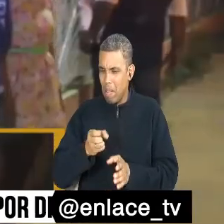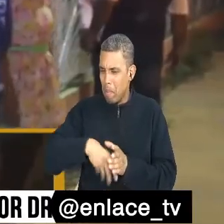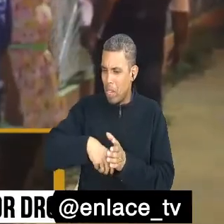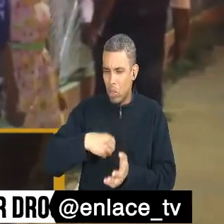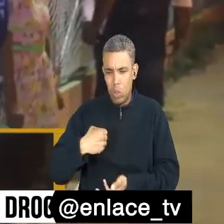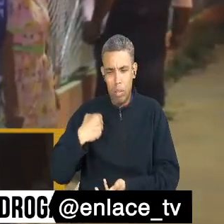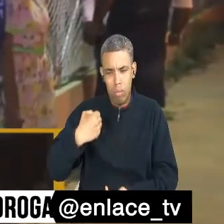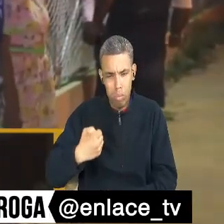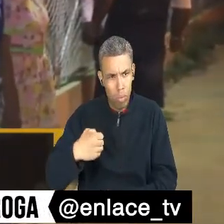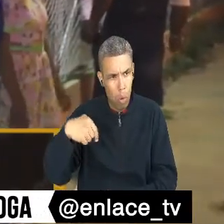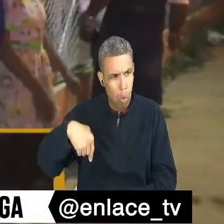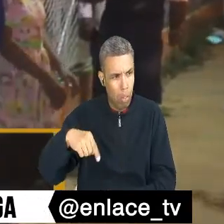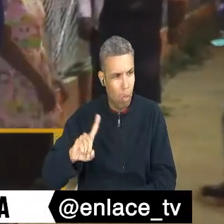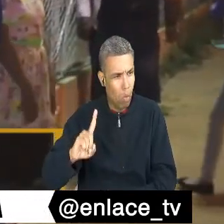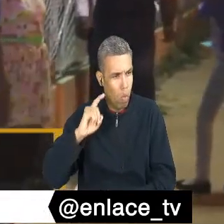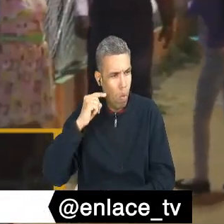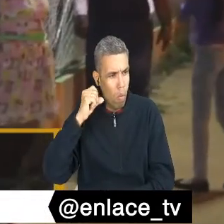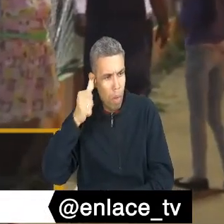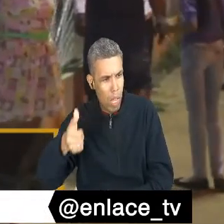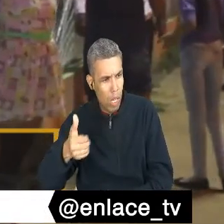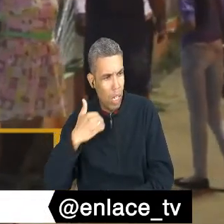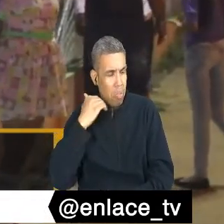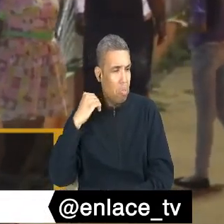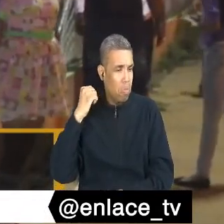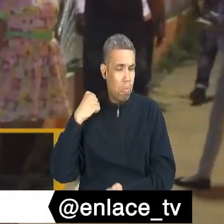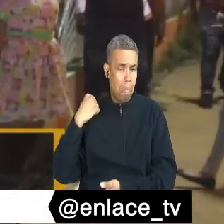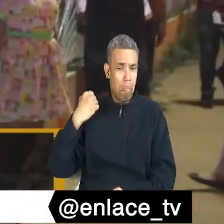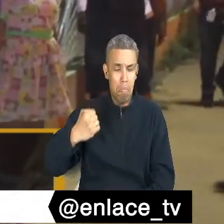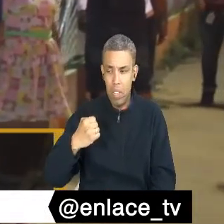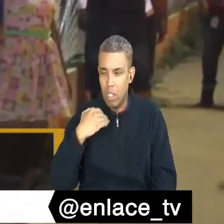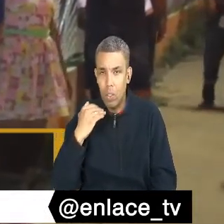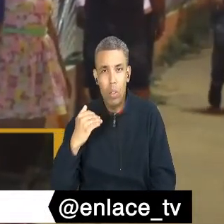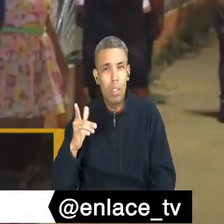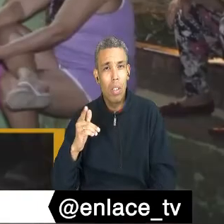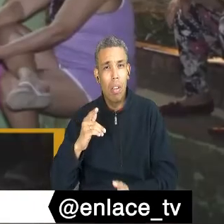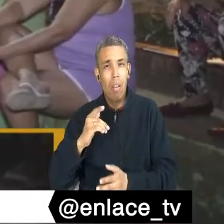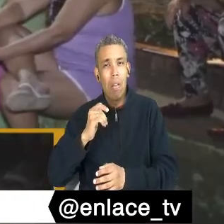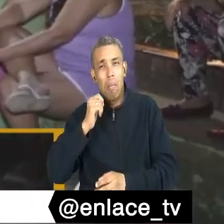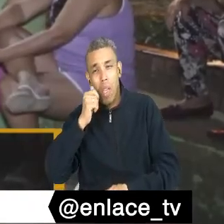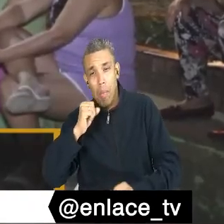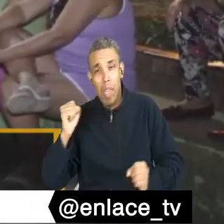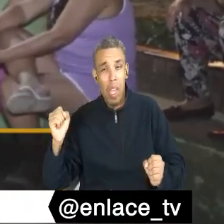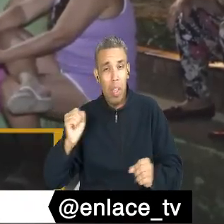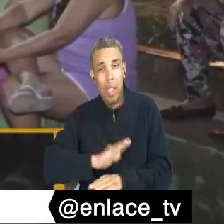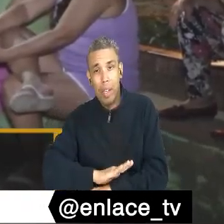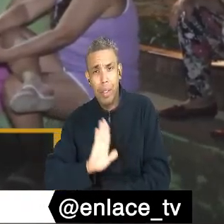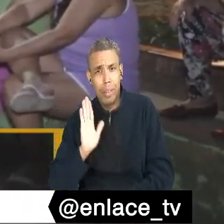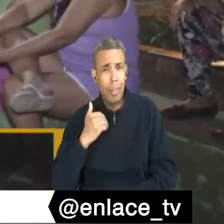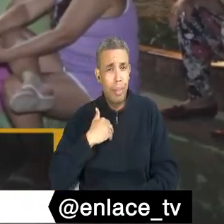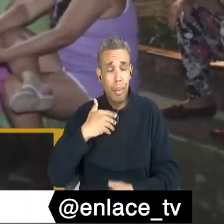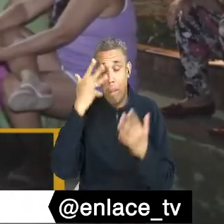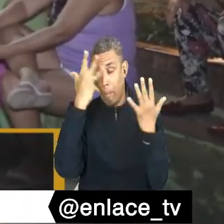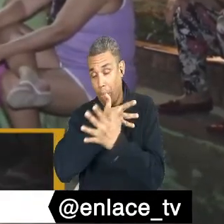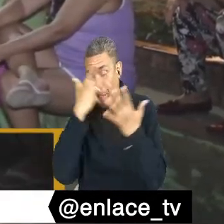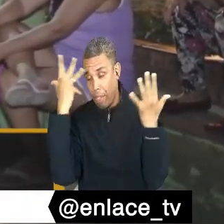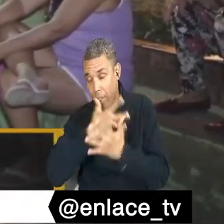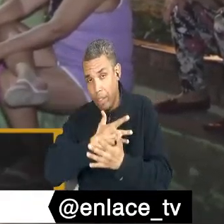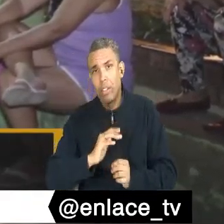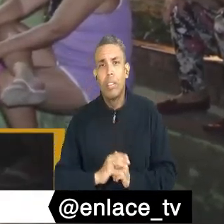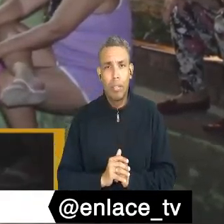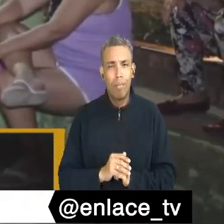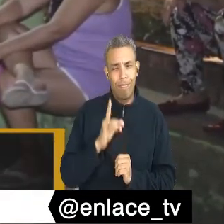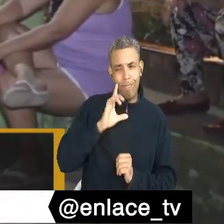las basuras en la mañana, en la tarde, en la noche, a altas horas de la noche, y esto ocasiona